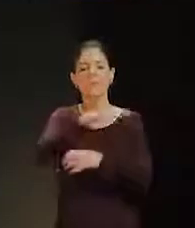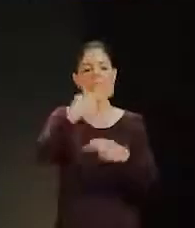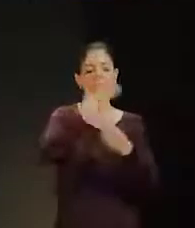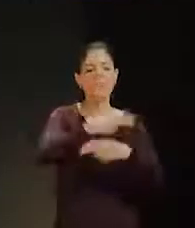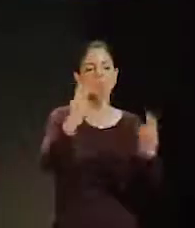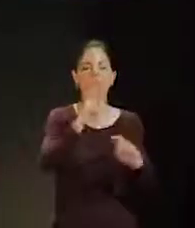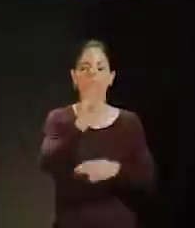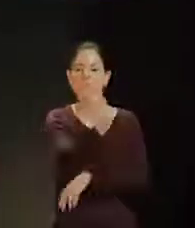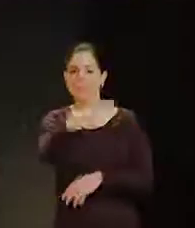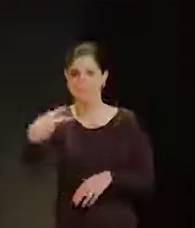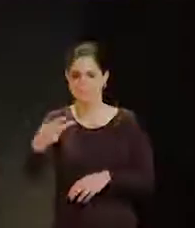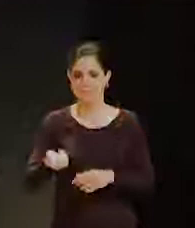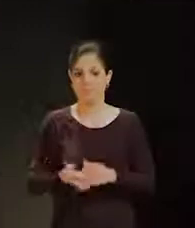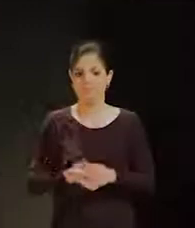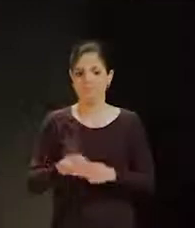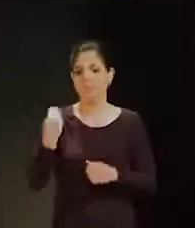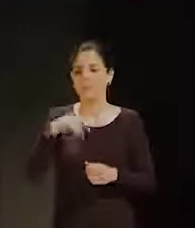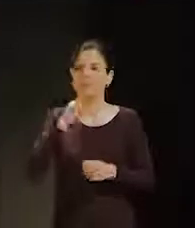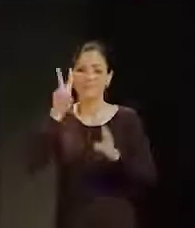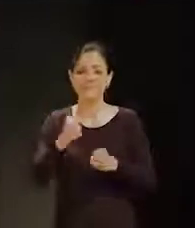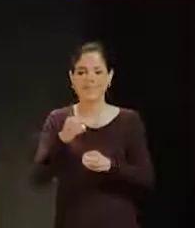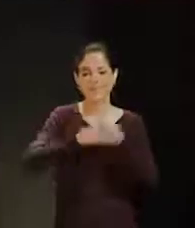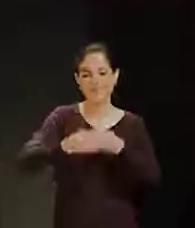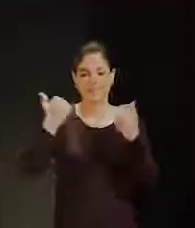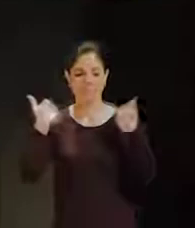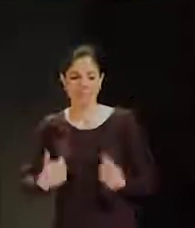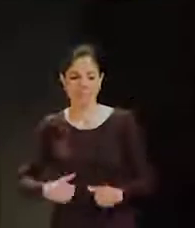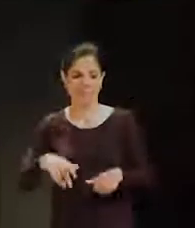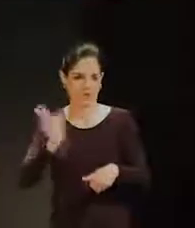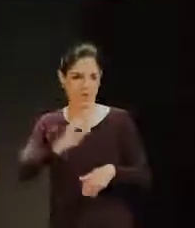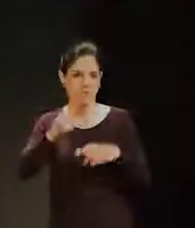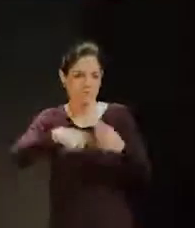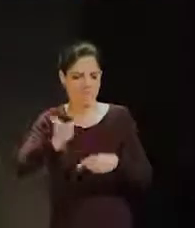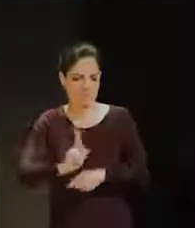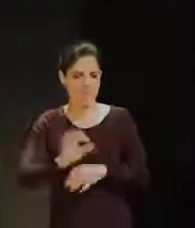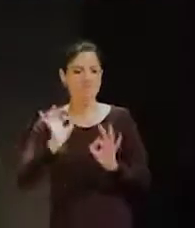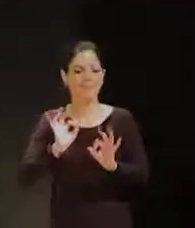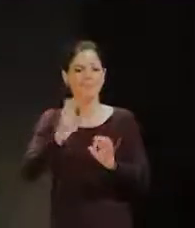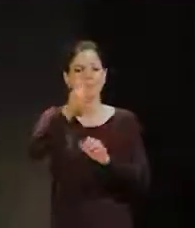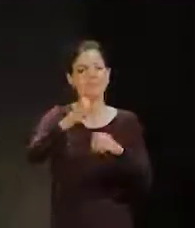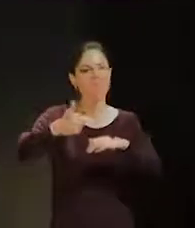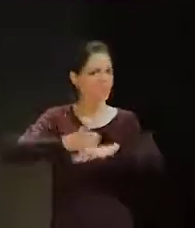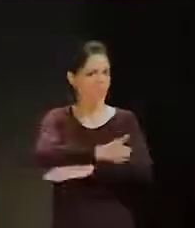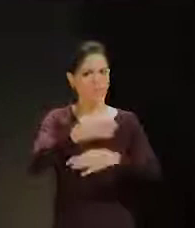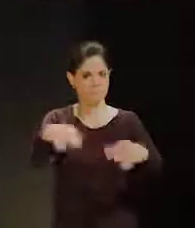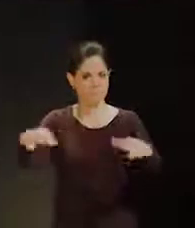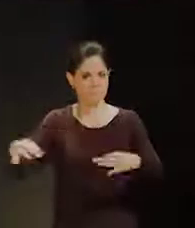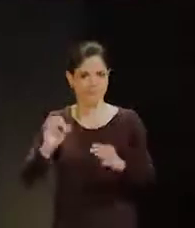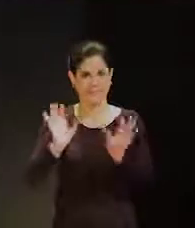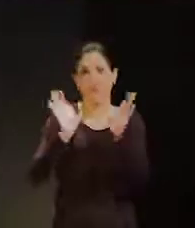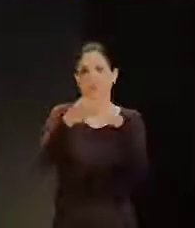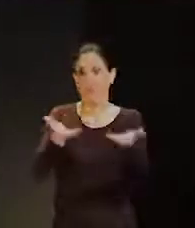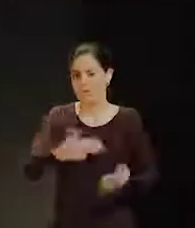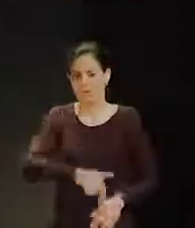espacio público. Hablando de complicidad no personal, no familiar, sino con la población, con la